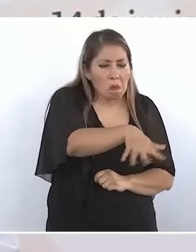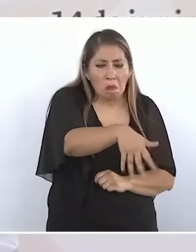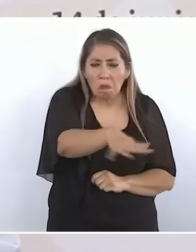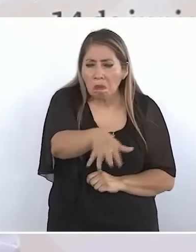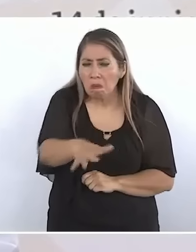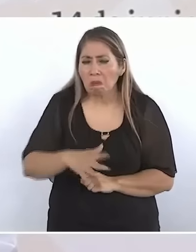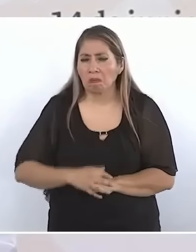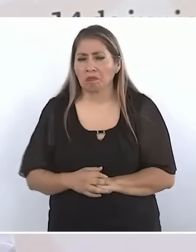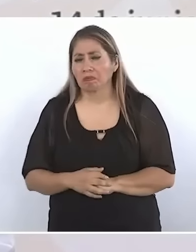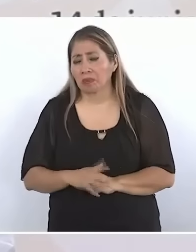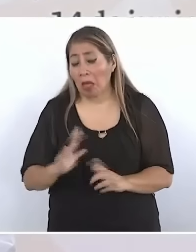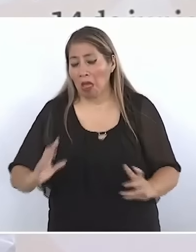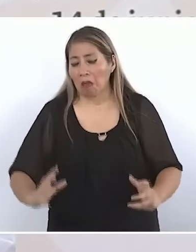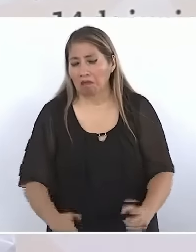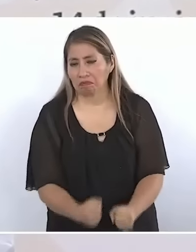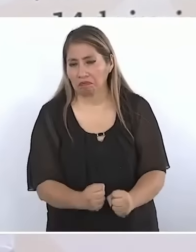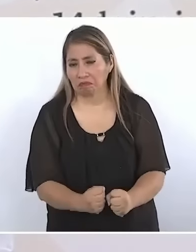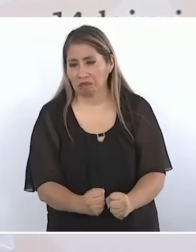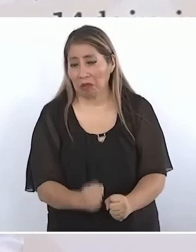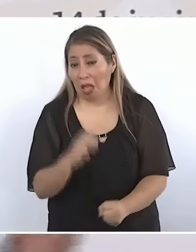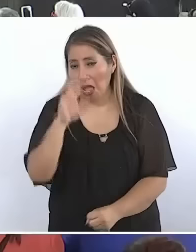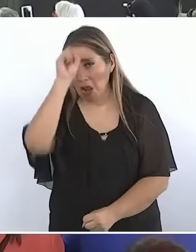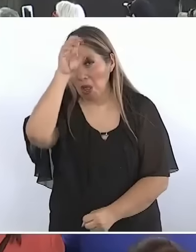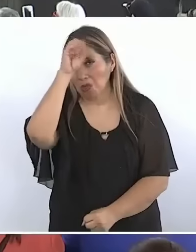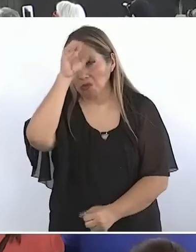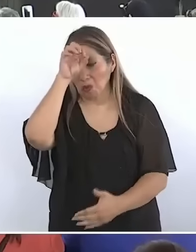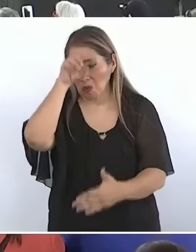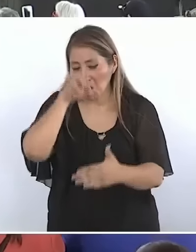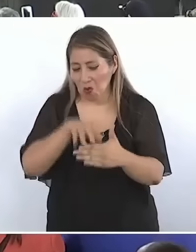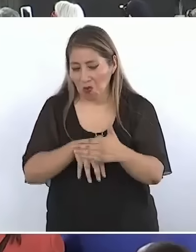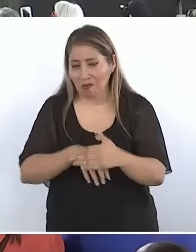labor de rescate a los mineros.